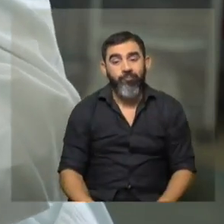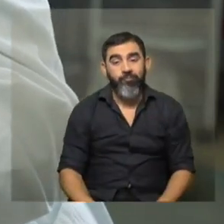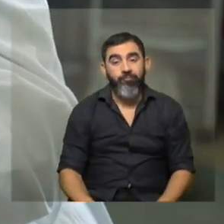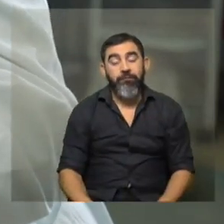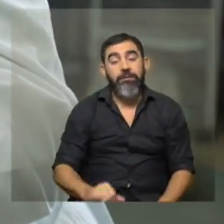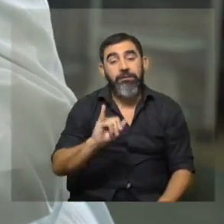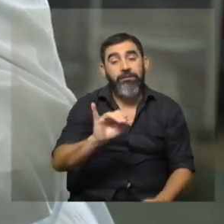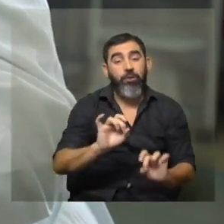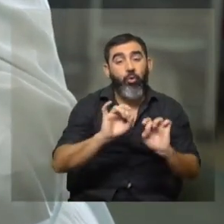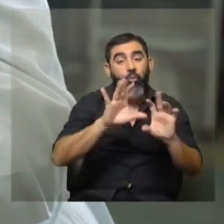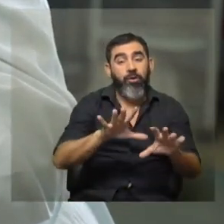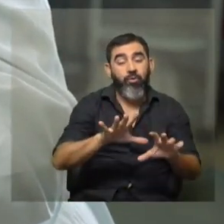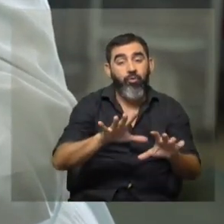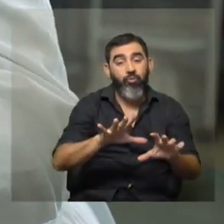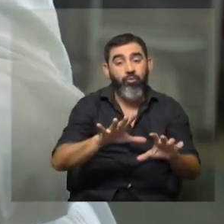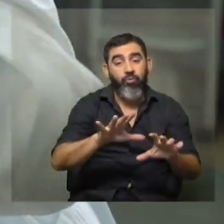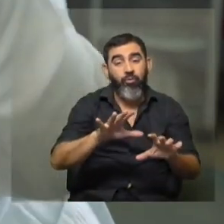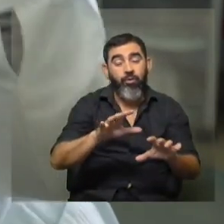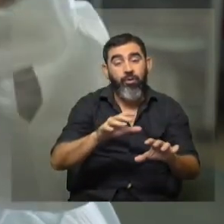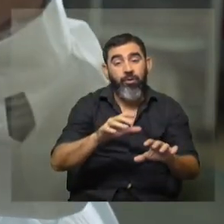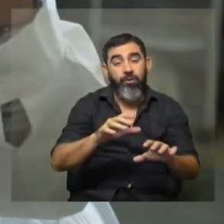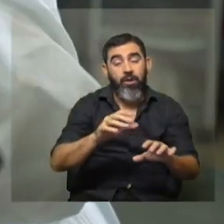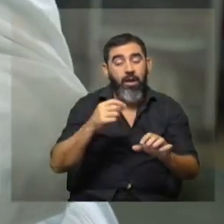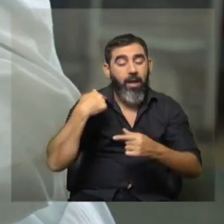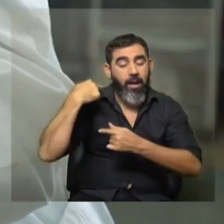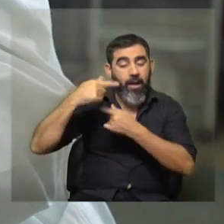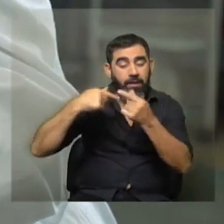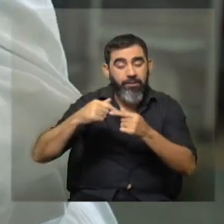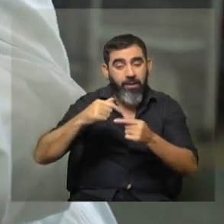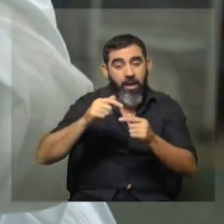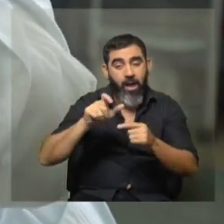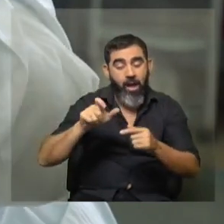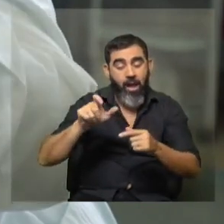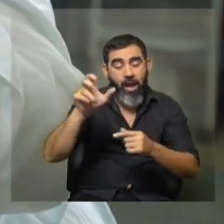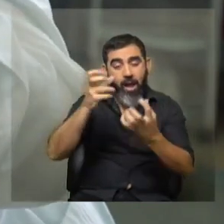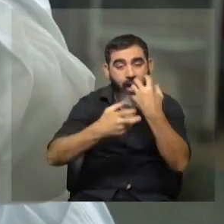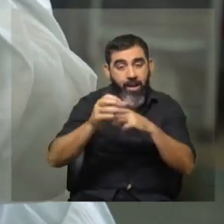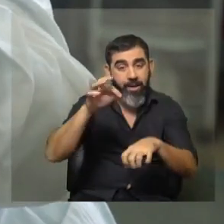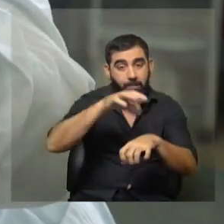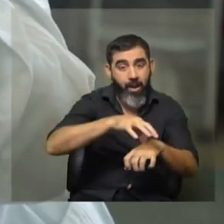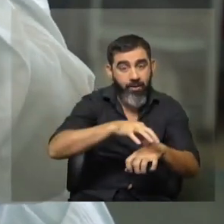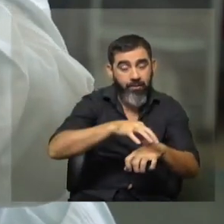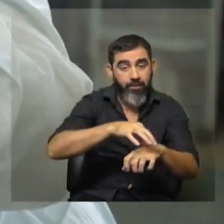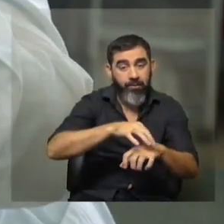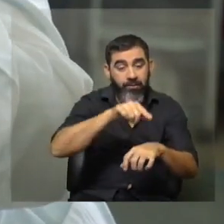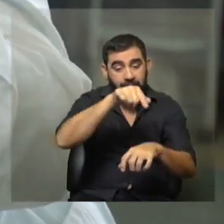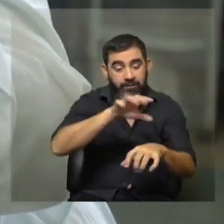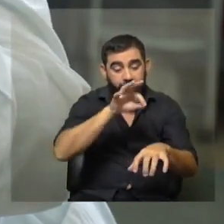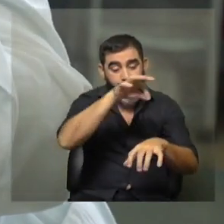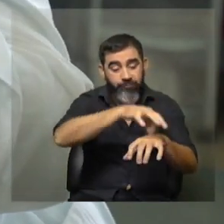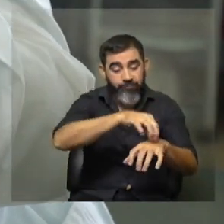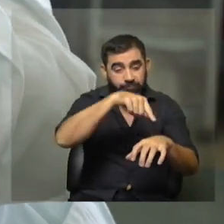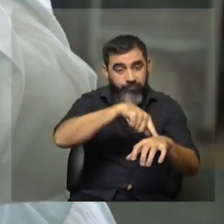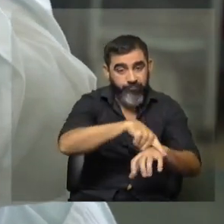la transmisión fue por vía vectorial, o sea, la clásica, en general, en el sitio donde el parásito